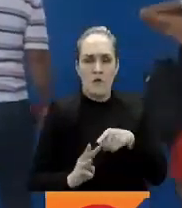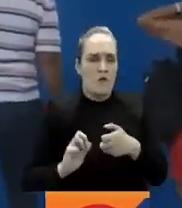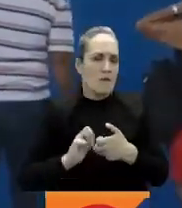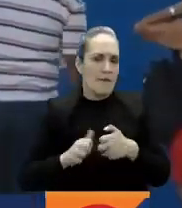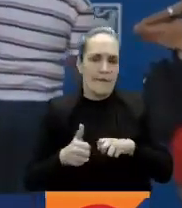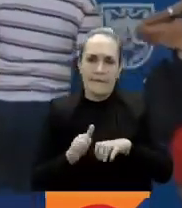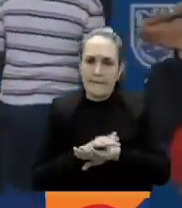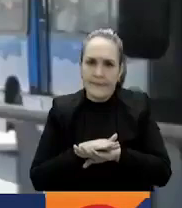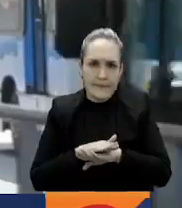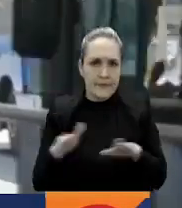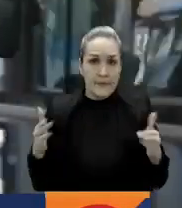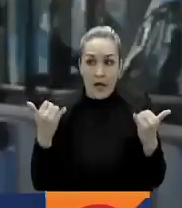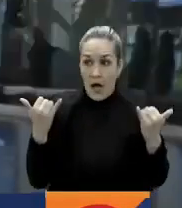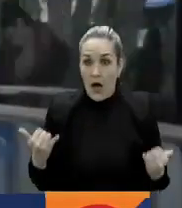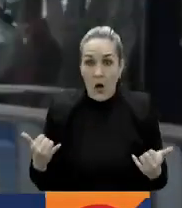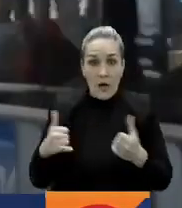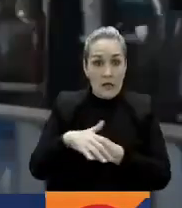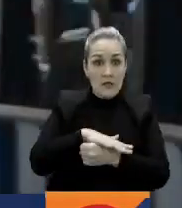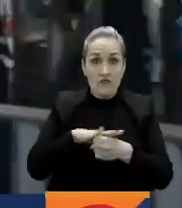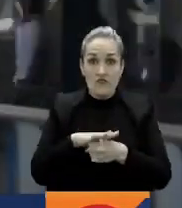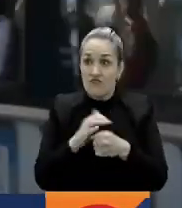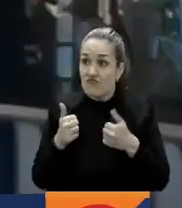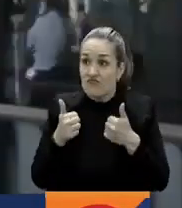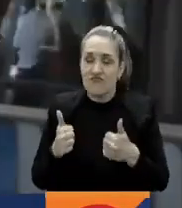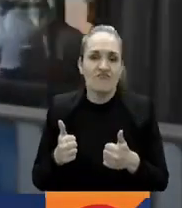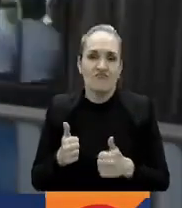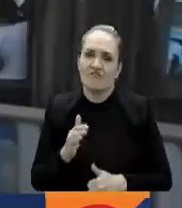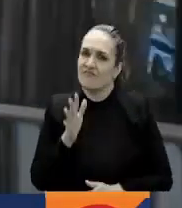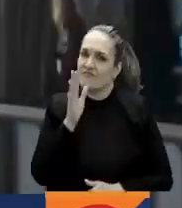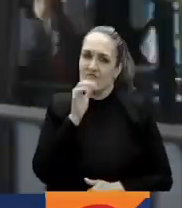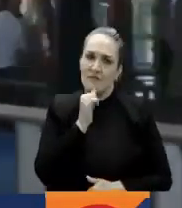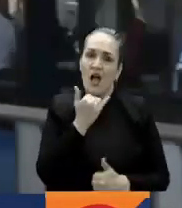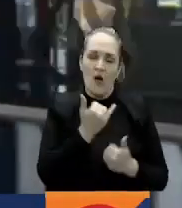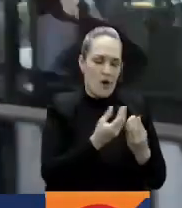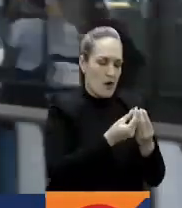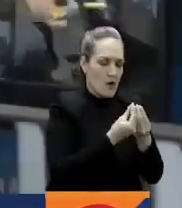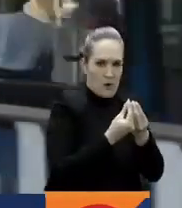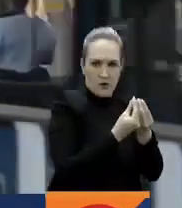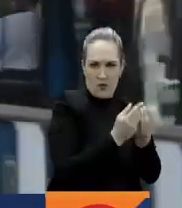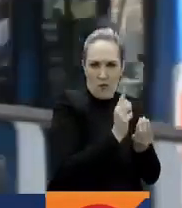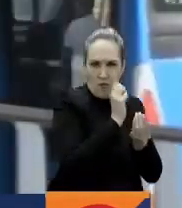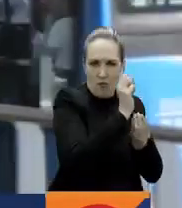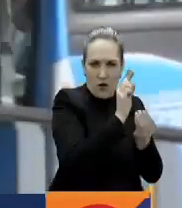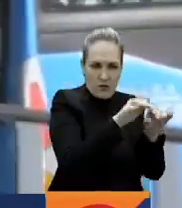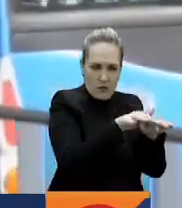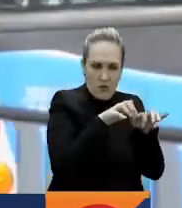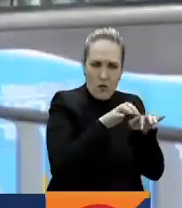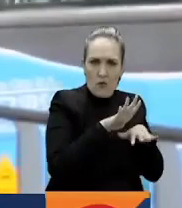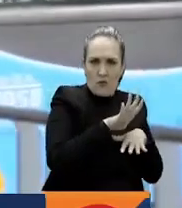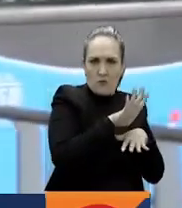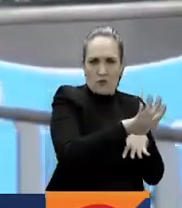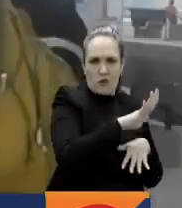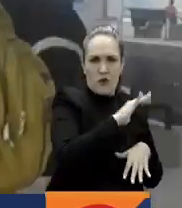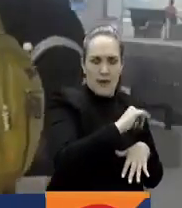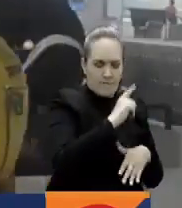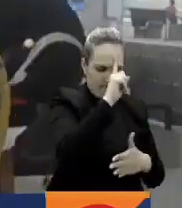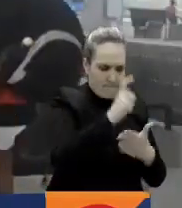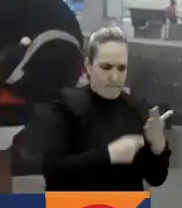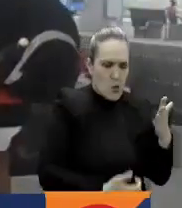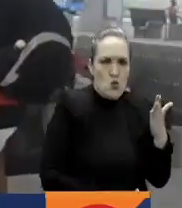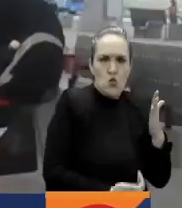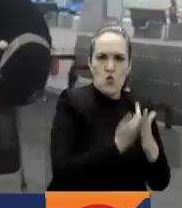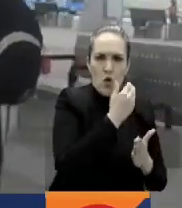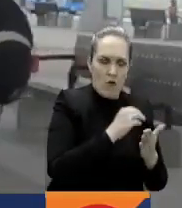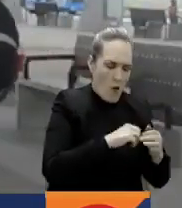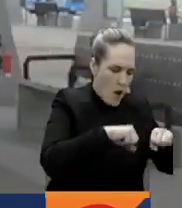las necesidades de movilidad de los caleños y por eso el Consejo aprobó un proyecto que busca implementar un nuevo modelo. Este integrará